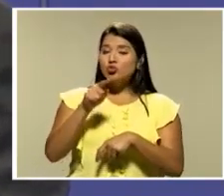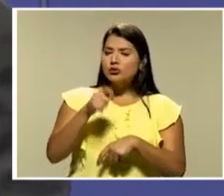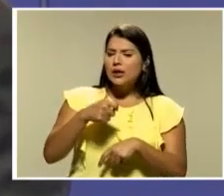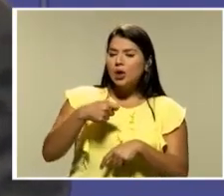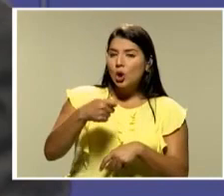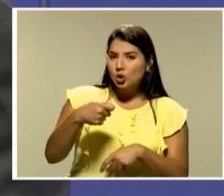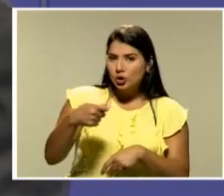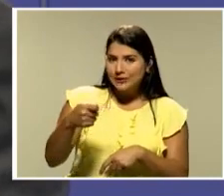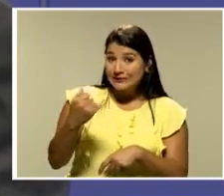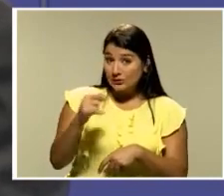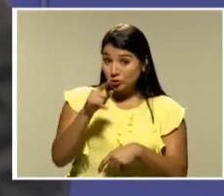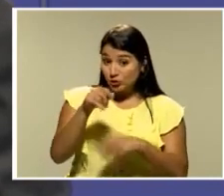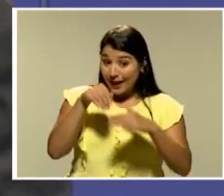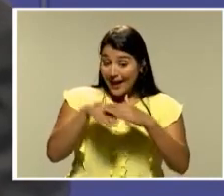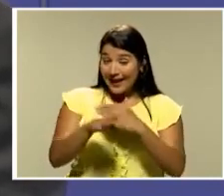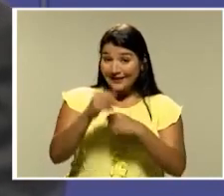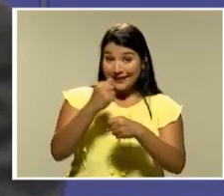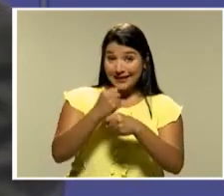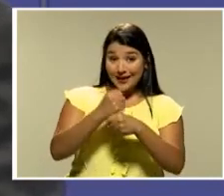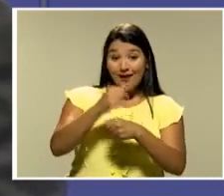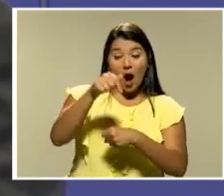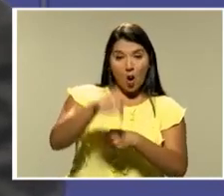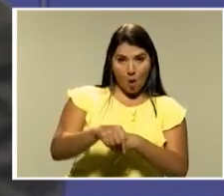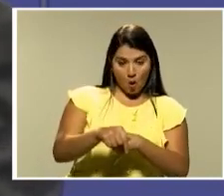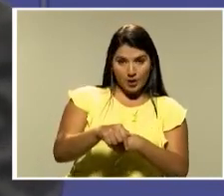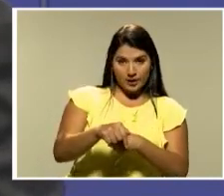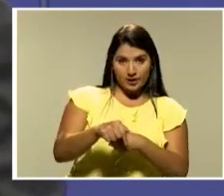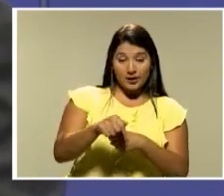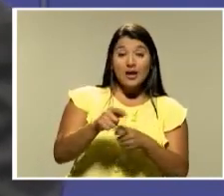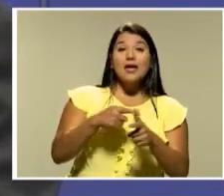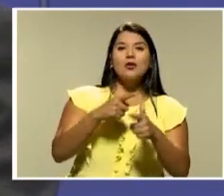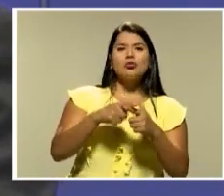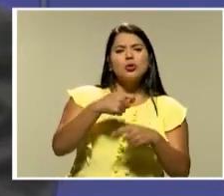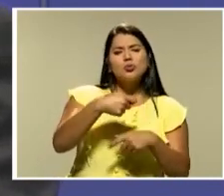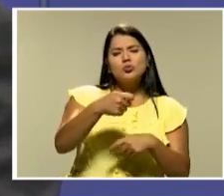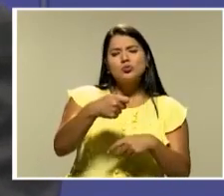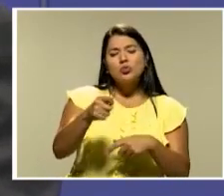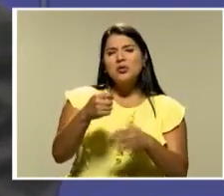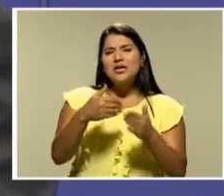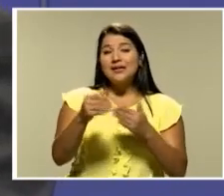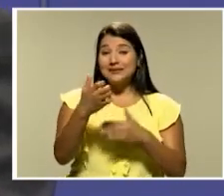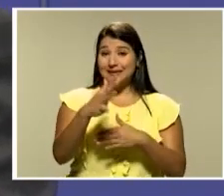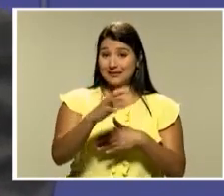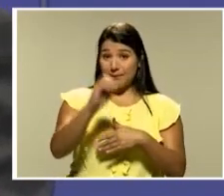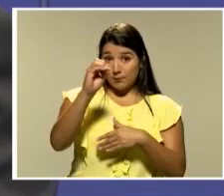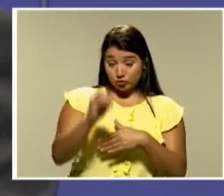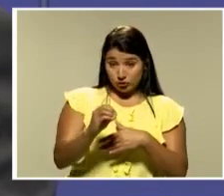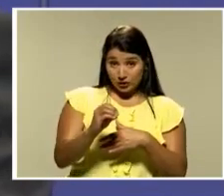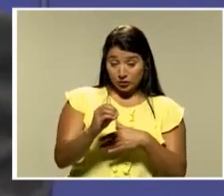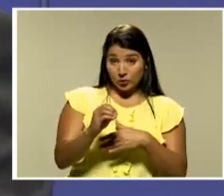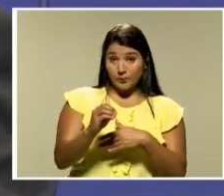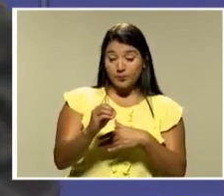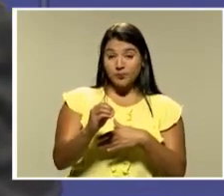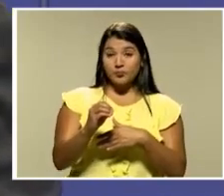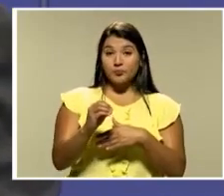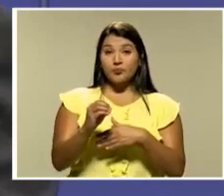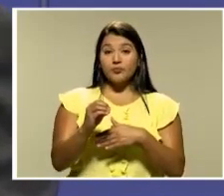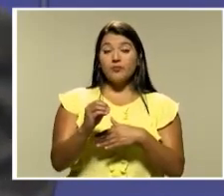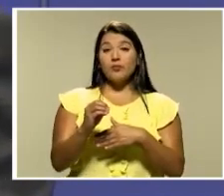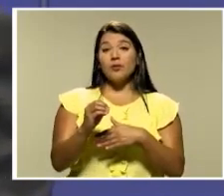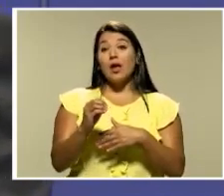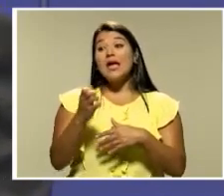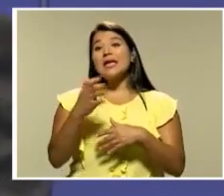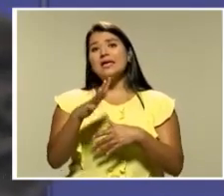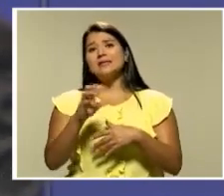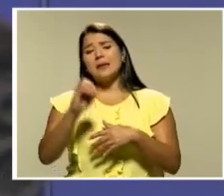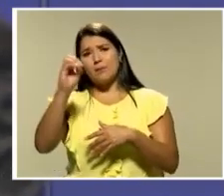cotizando, si usted entra a trabajar hoy como asalariado, está cotizando casi 15%. Al 15%, yo le puedo